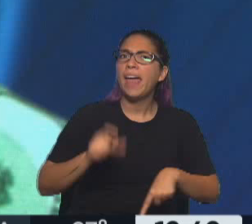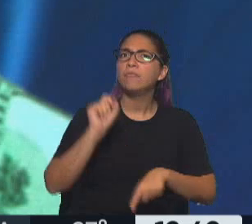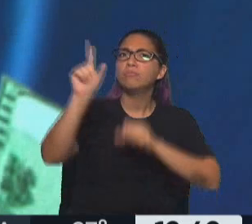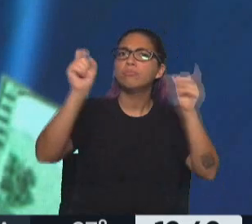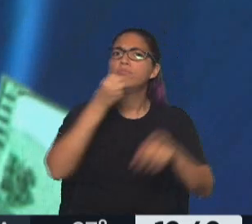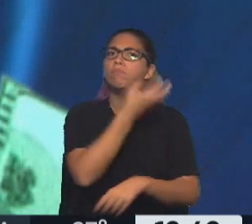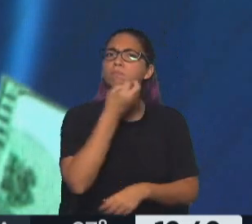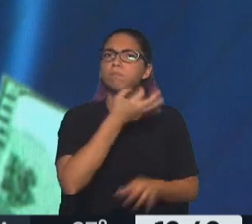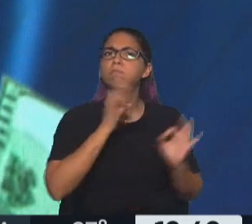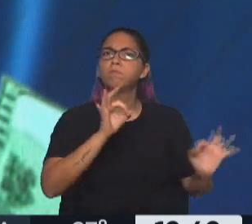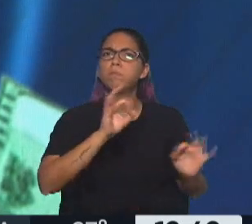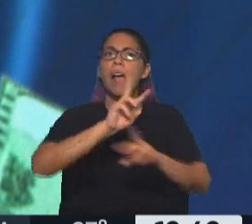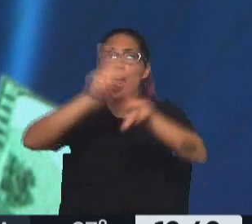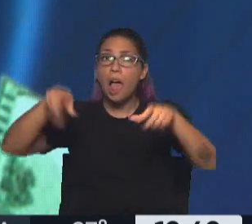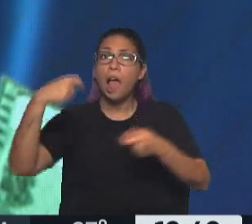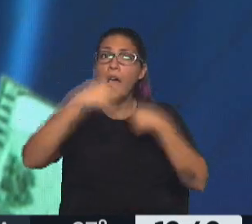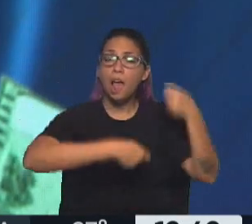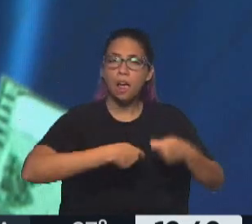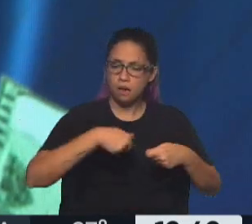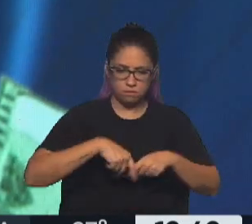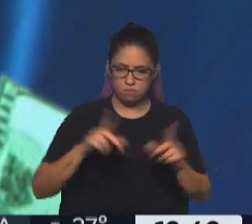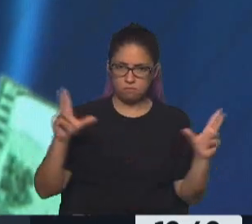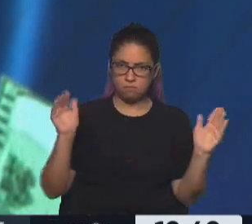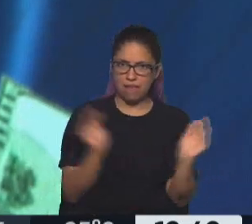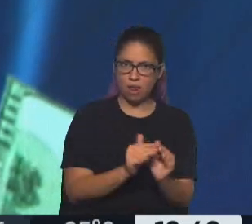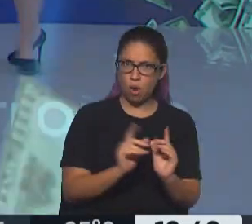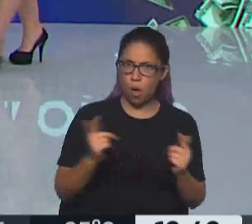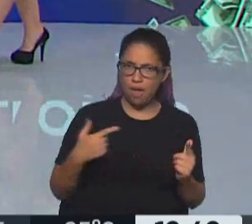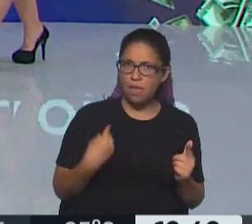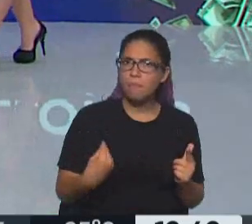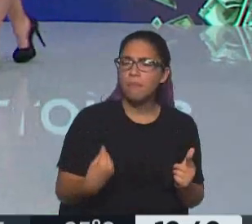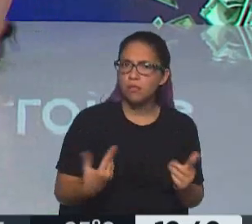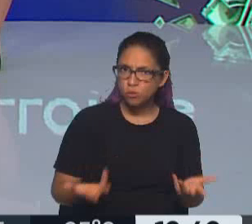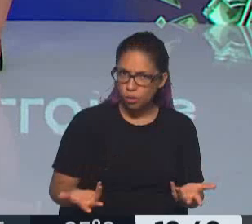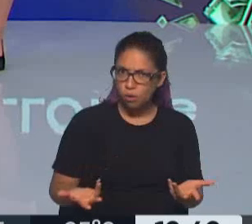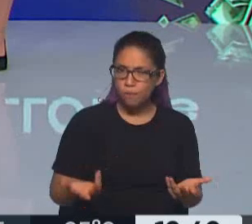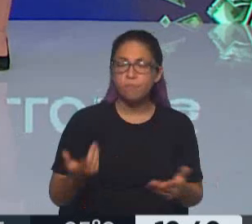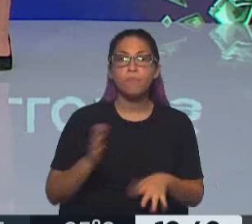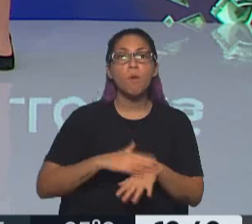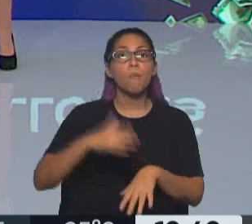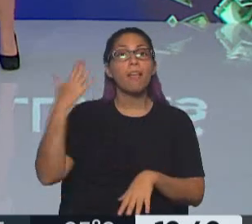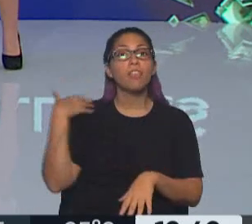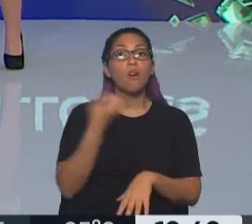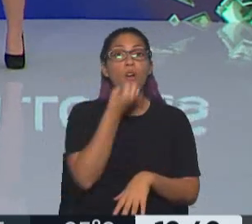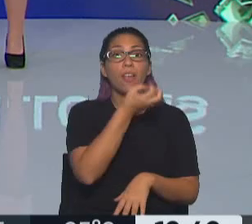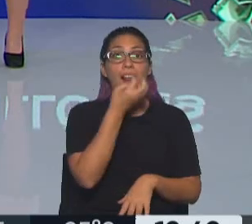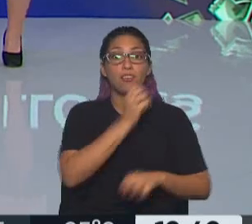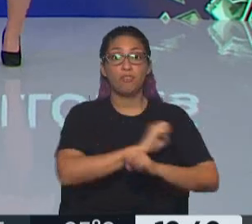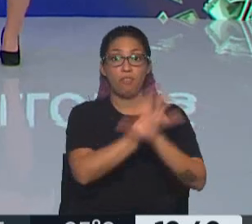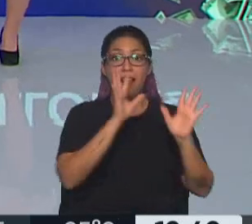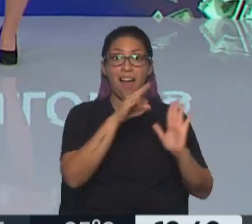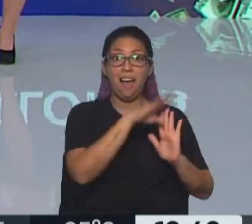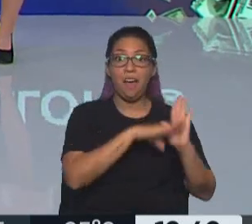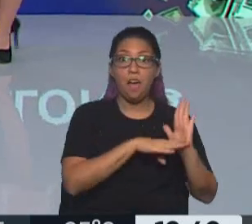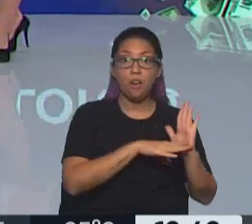estaban declarados y ya no están más declarados? Primera pregunta. Segunda pregunta. ¿Lo que se declaró en el blanqueo de aquel año, del